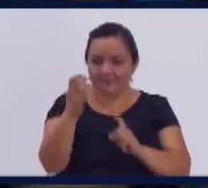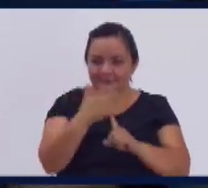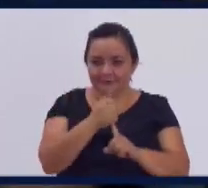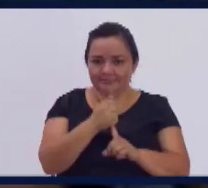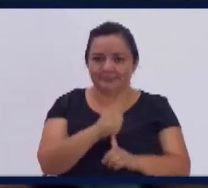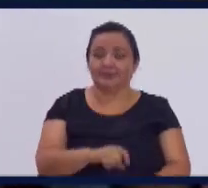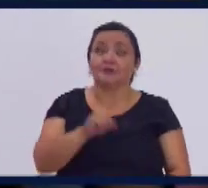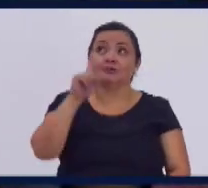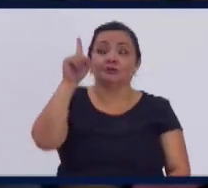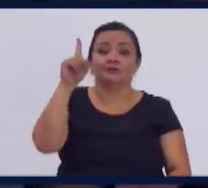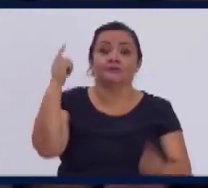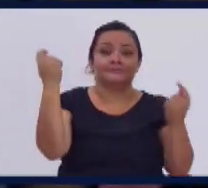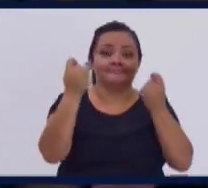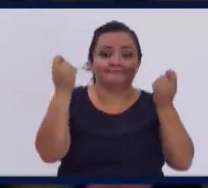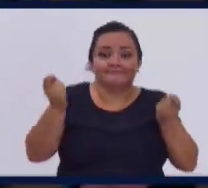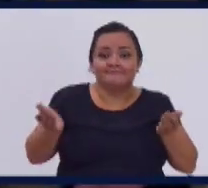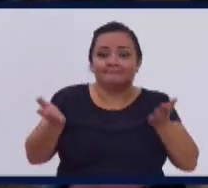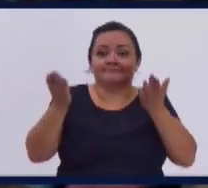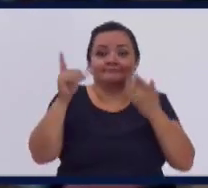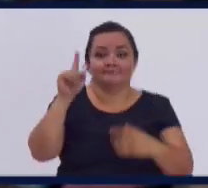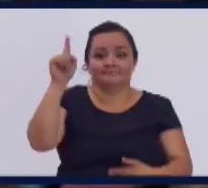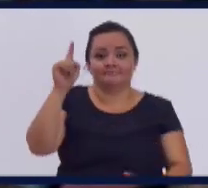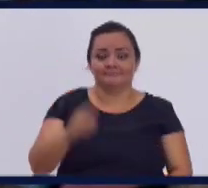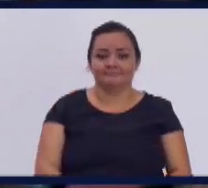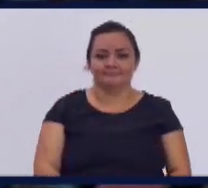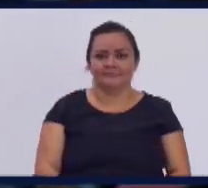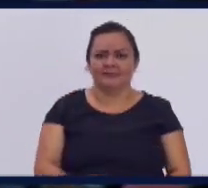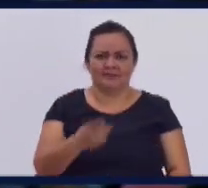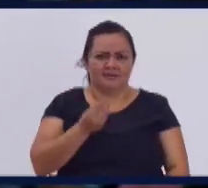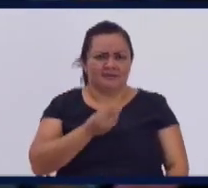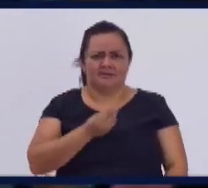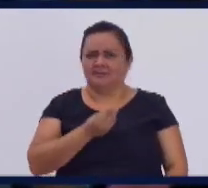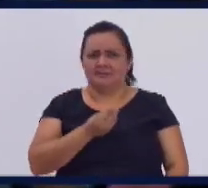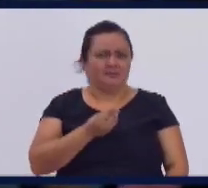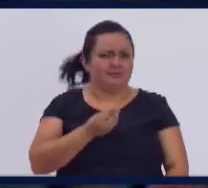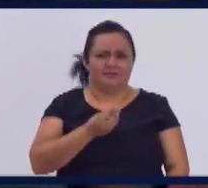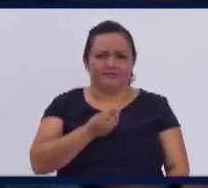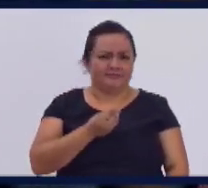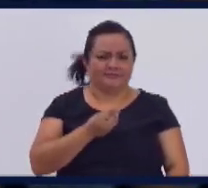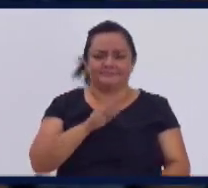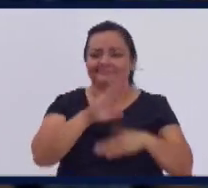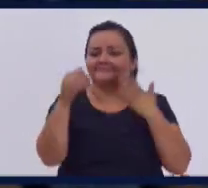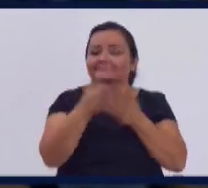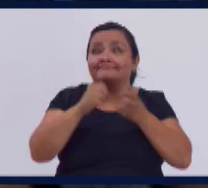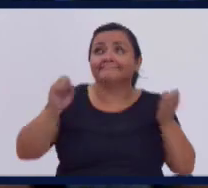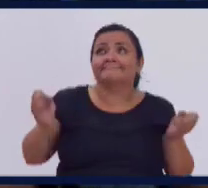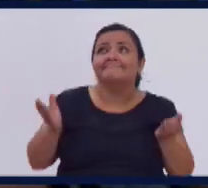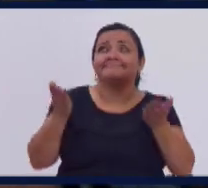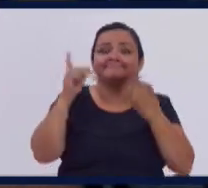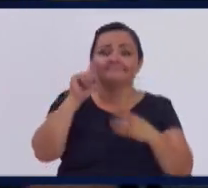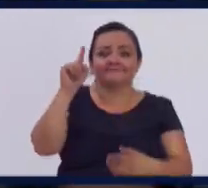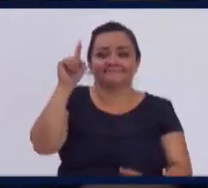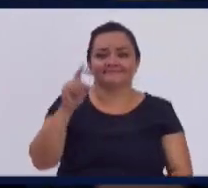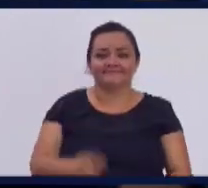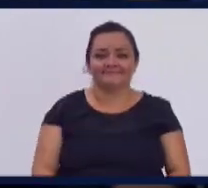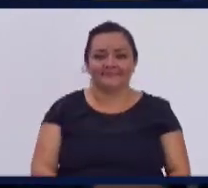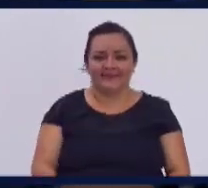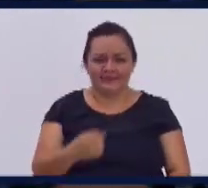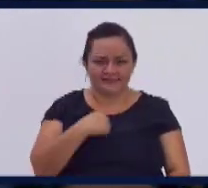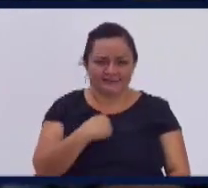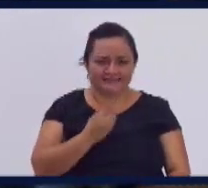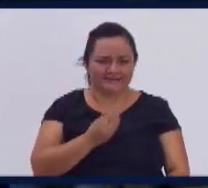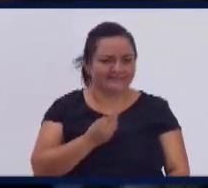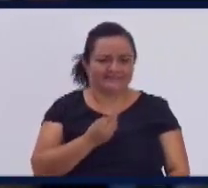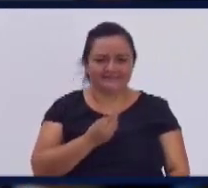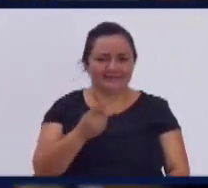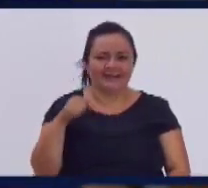propósito? Que Dios sea glorificado. No le tengas temor. A Él sea toda la honra y la gloria. Entonces yo no tengo